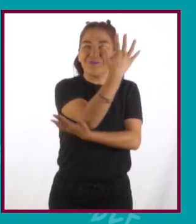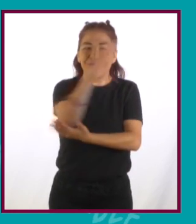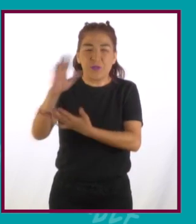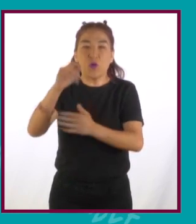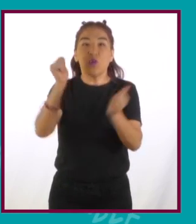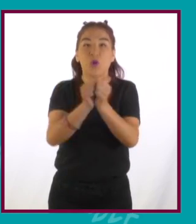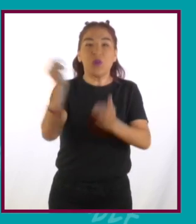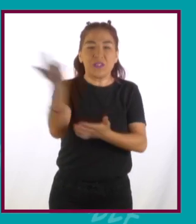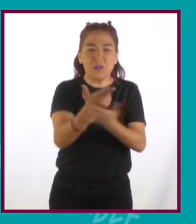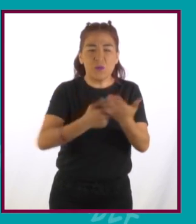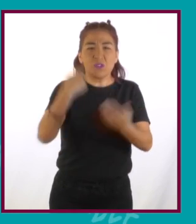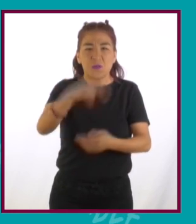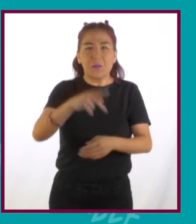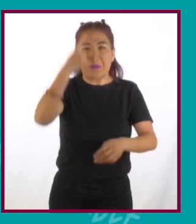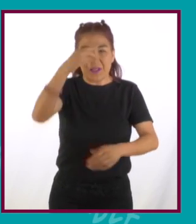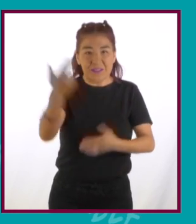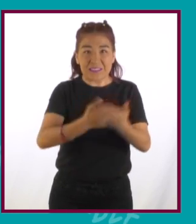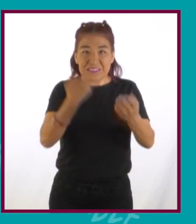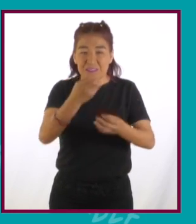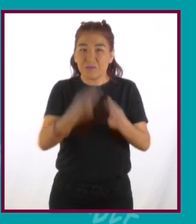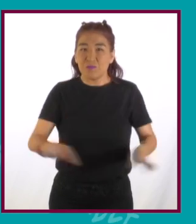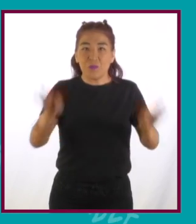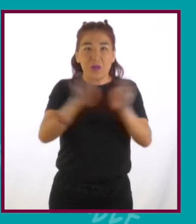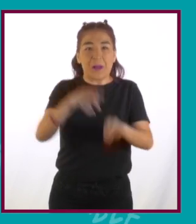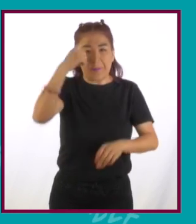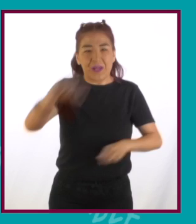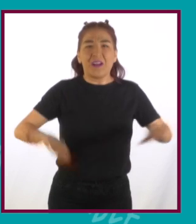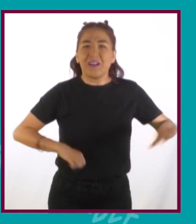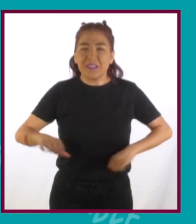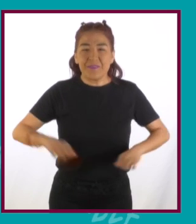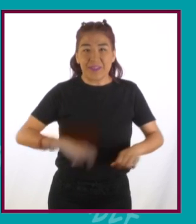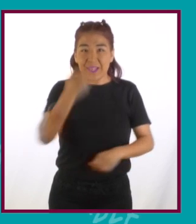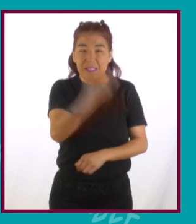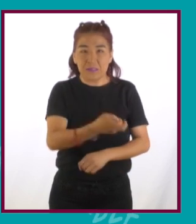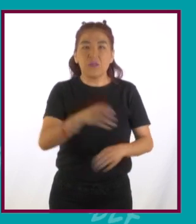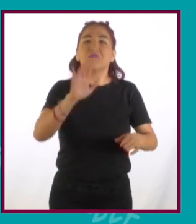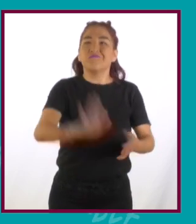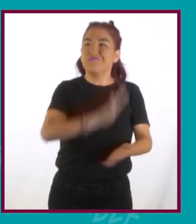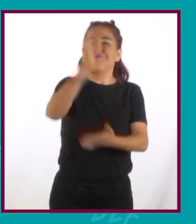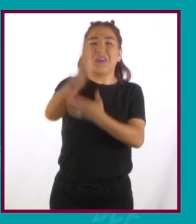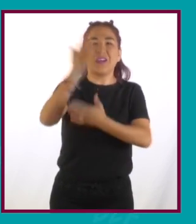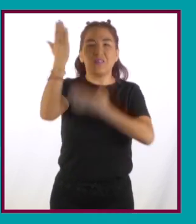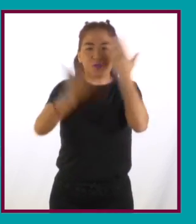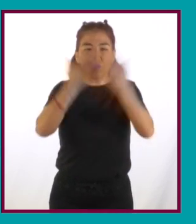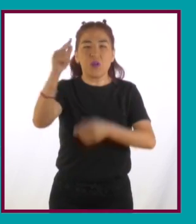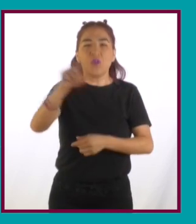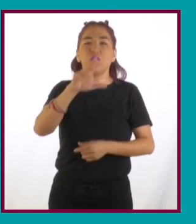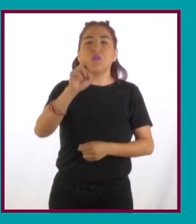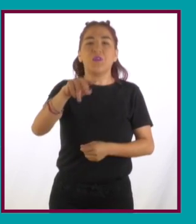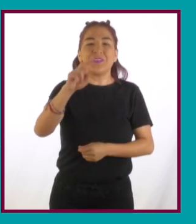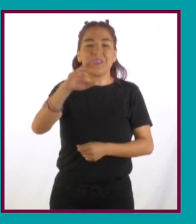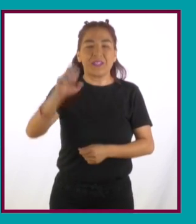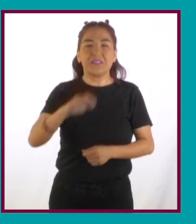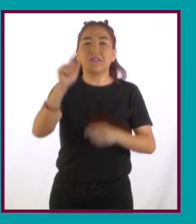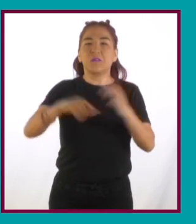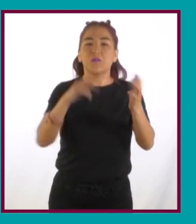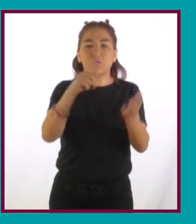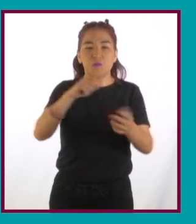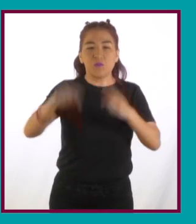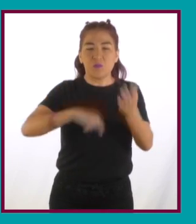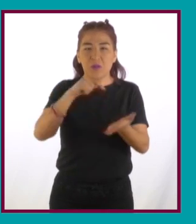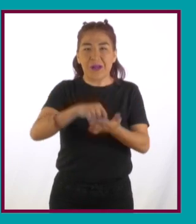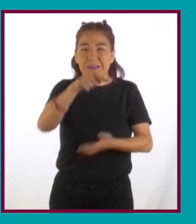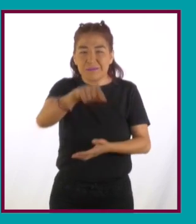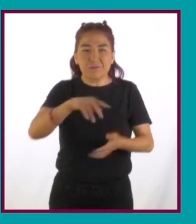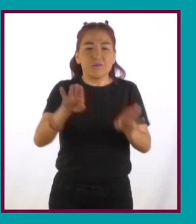mecánicas y el dibujo. Tantas eran sus habilidades para esta última actividad que fue a estudiar a Londres con el pintor Peter